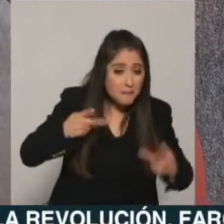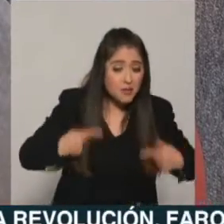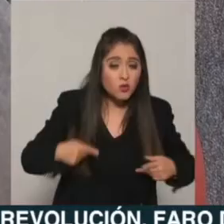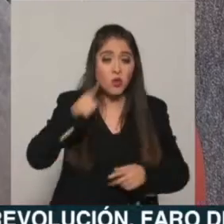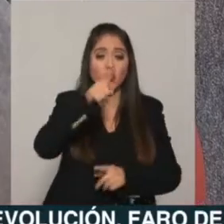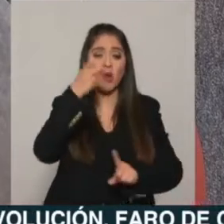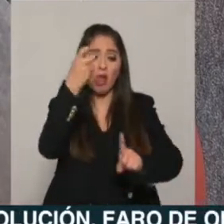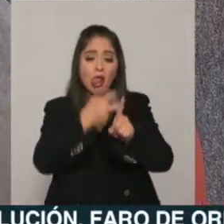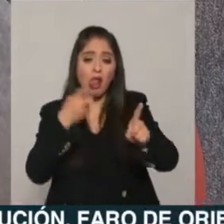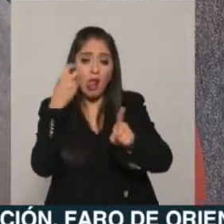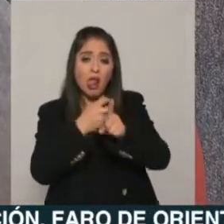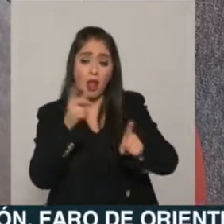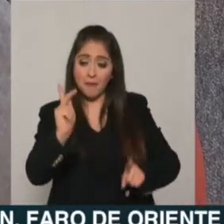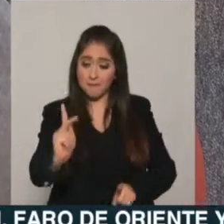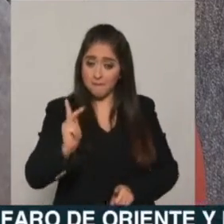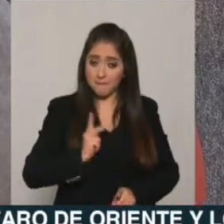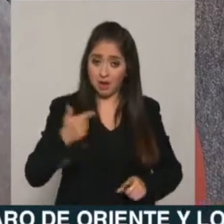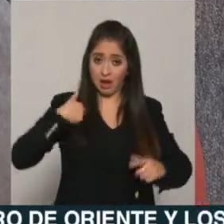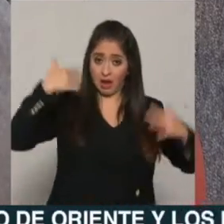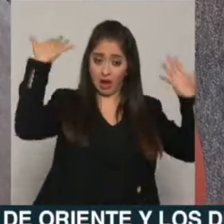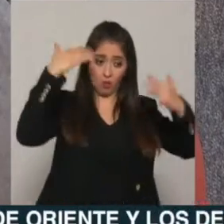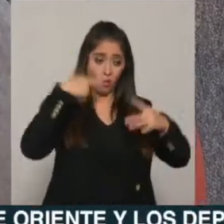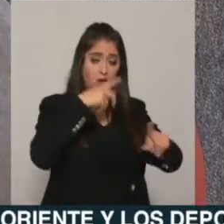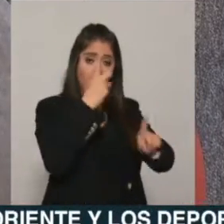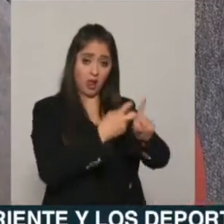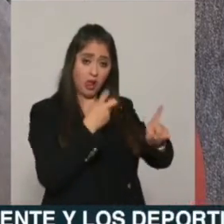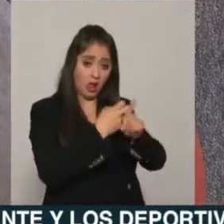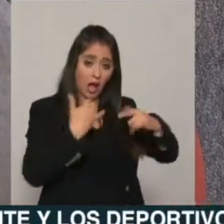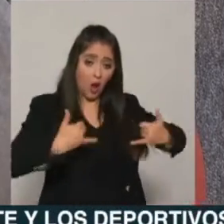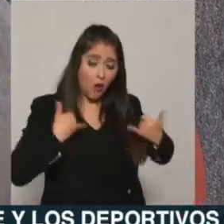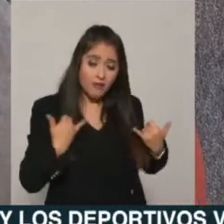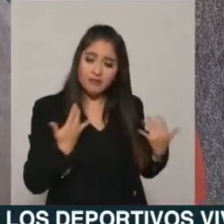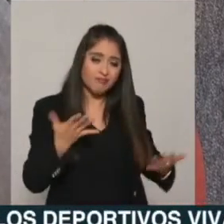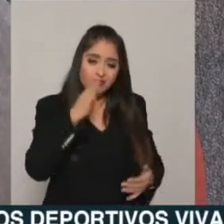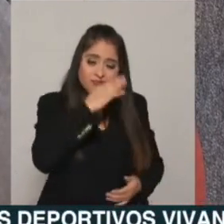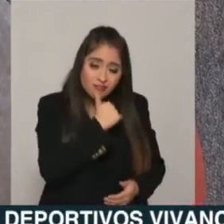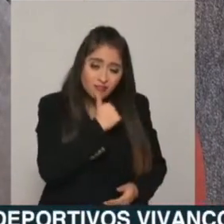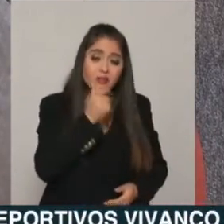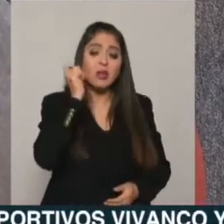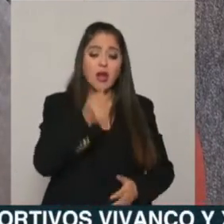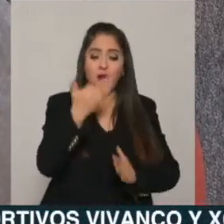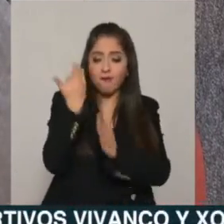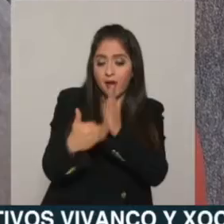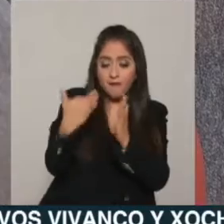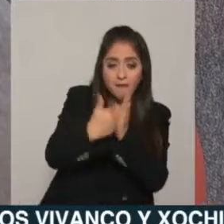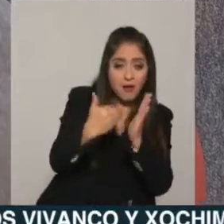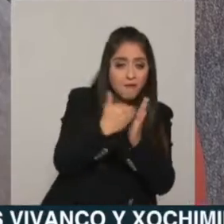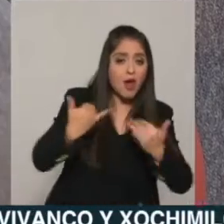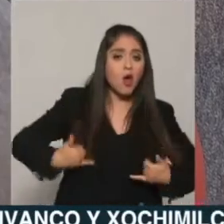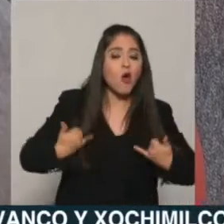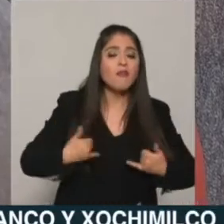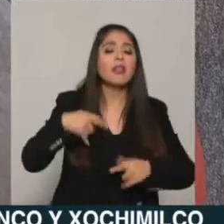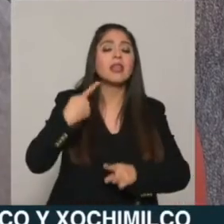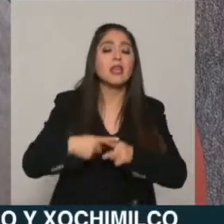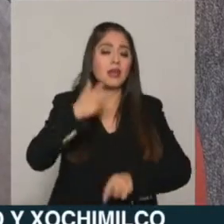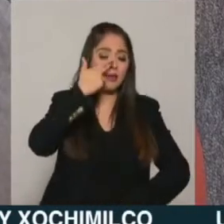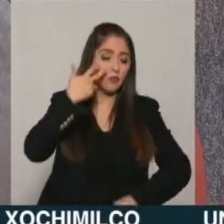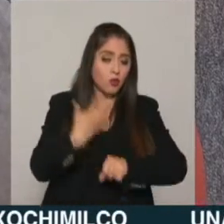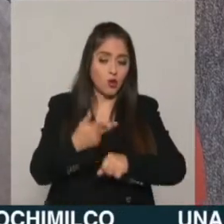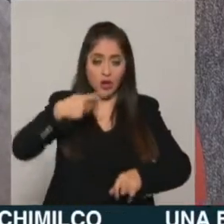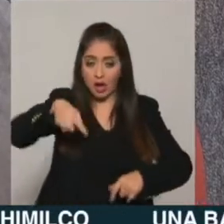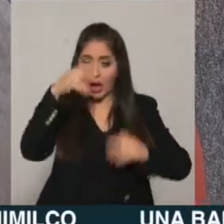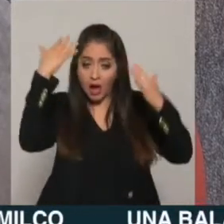adulto, y que todas las carencias de los jóvenes son nuestra responsabilidad como adultos, como sociedad, como